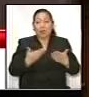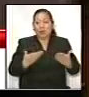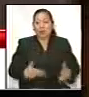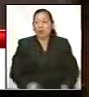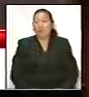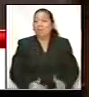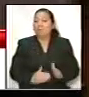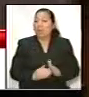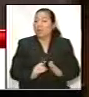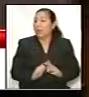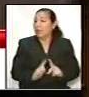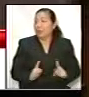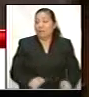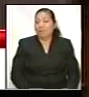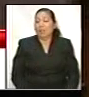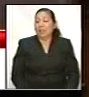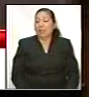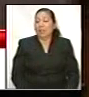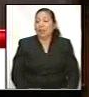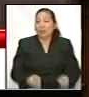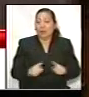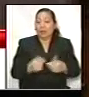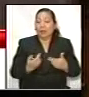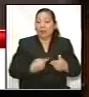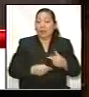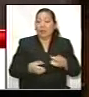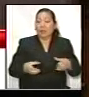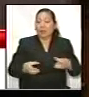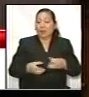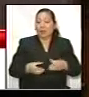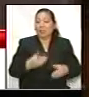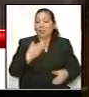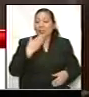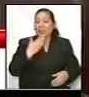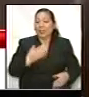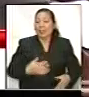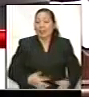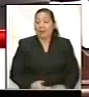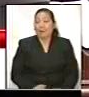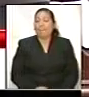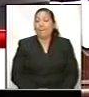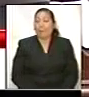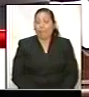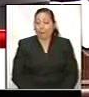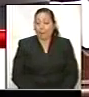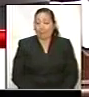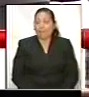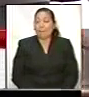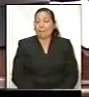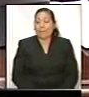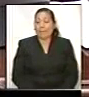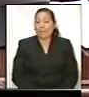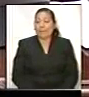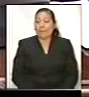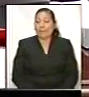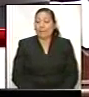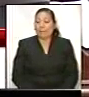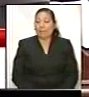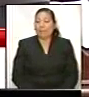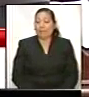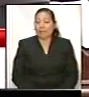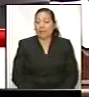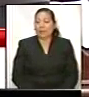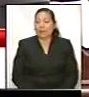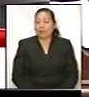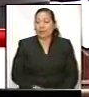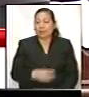las cosas de manera distinta y estaría de acuerdo que esto regrese a comisiones. Gracias. Muchas gracias, señor congresista. Tiene el uso de la palabra el señor congresista